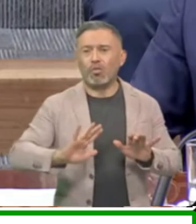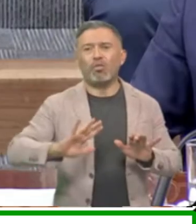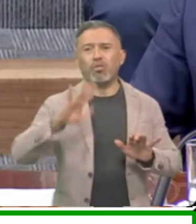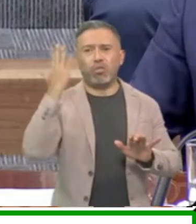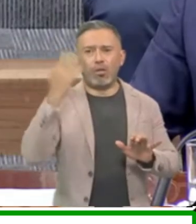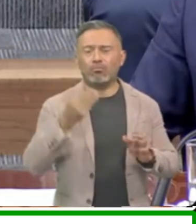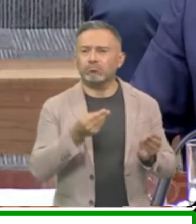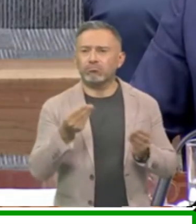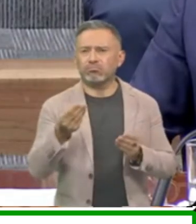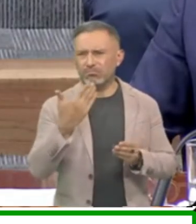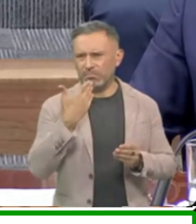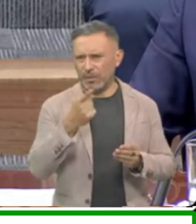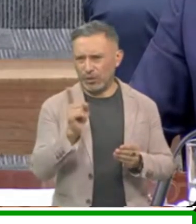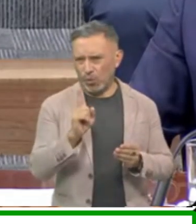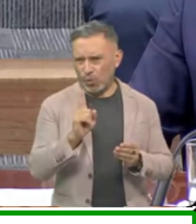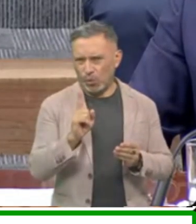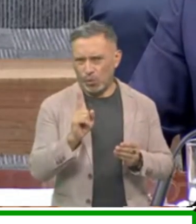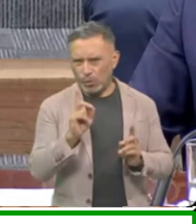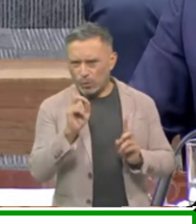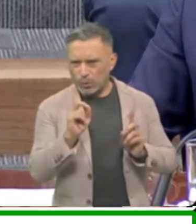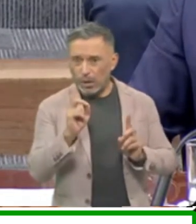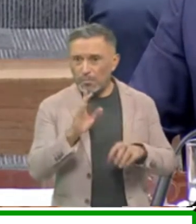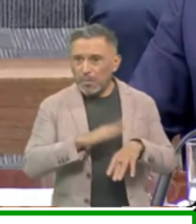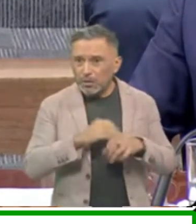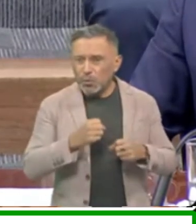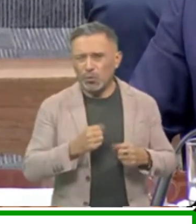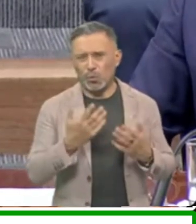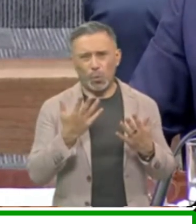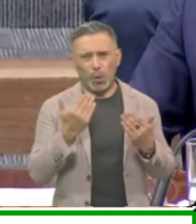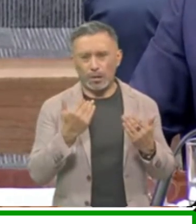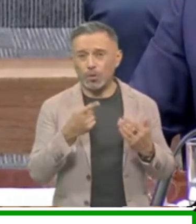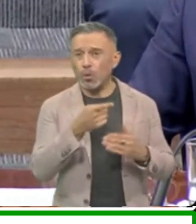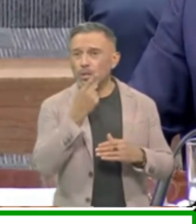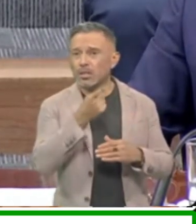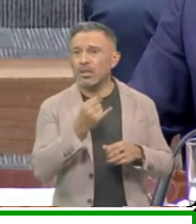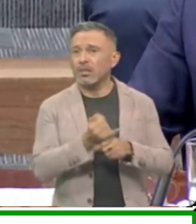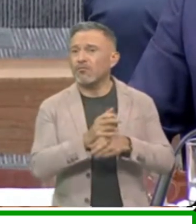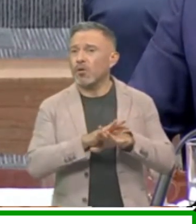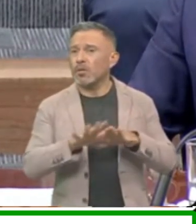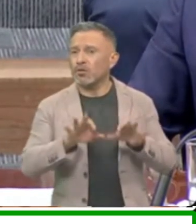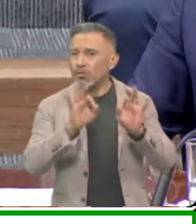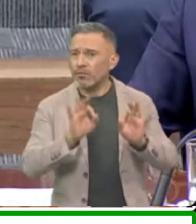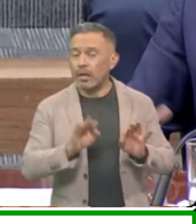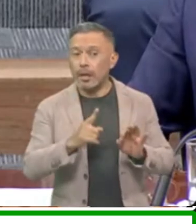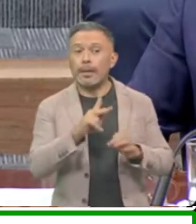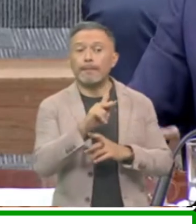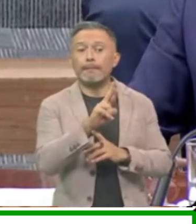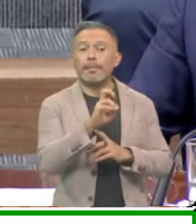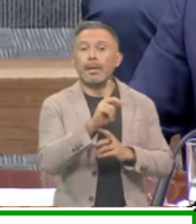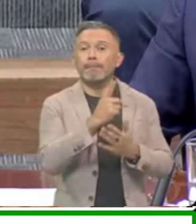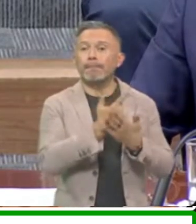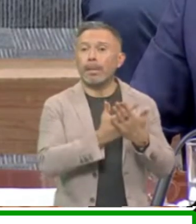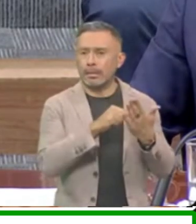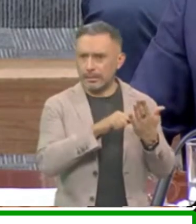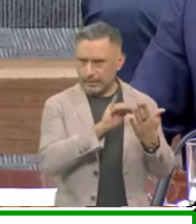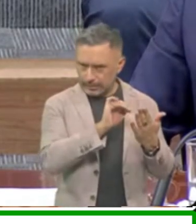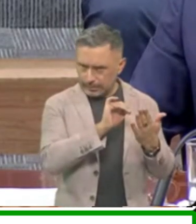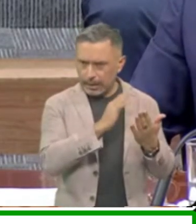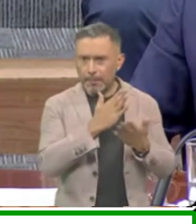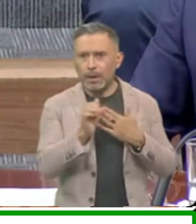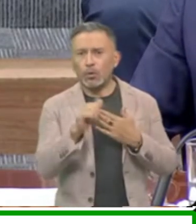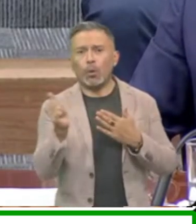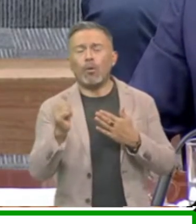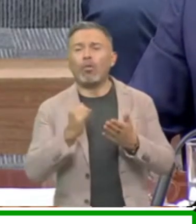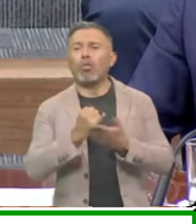conveniente, no abona la certeza. Se puede decir es que ella dio información oficial, de información del PREP sí, pero información preliminar que nada abona